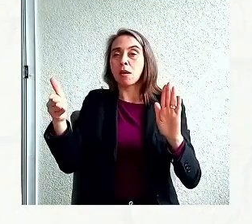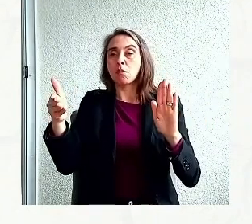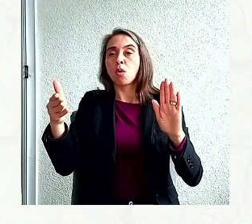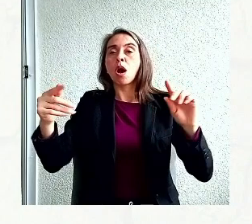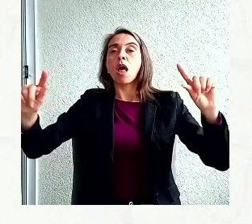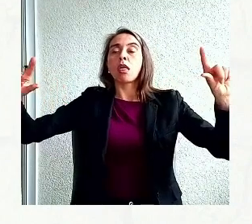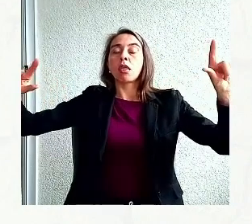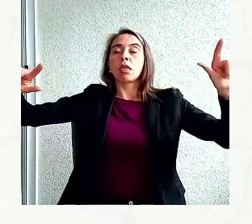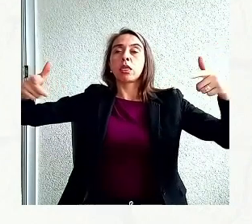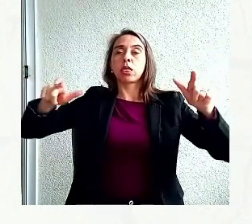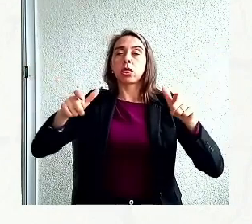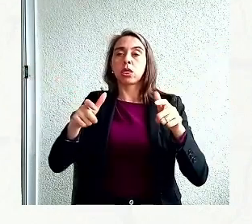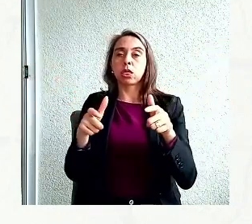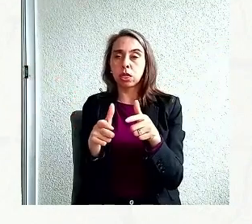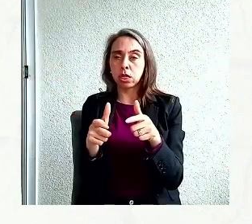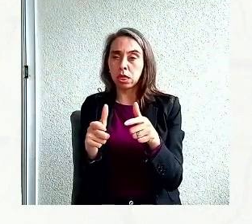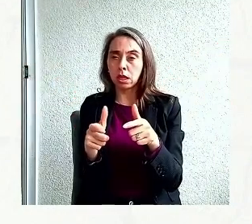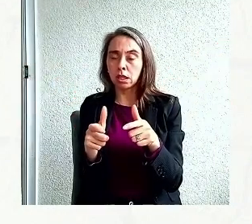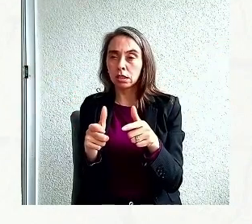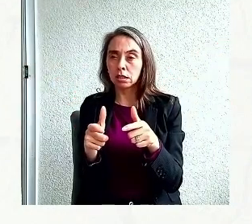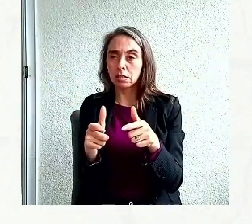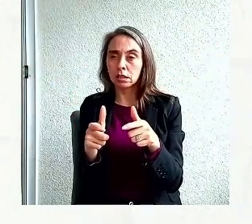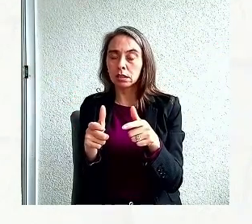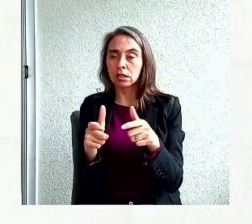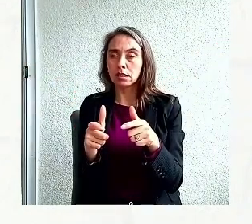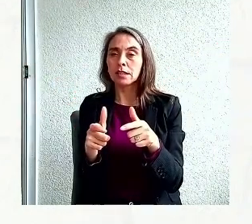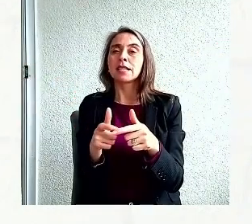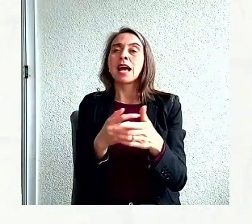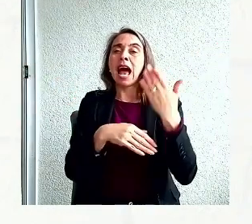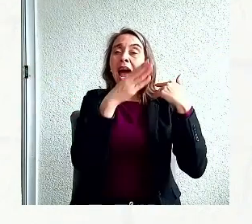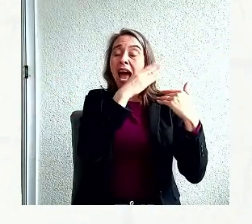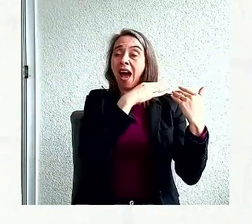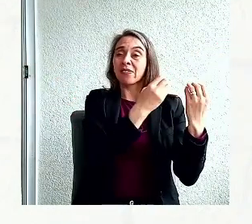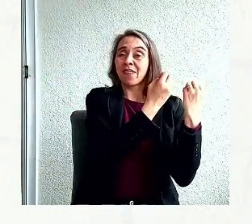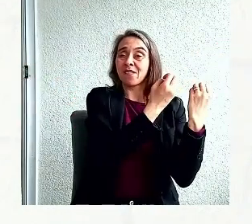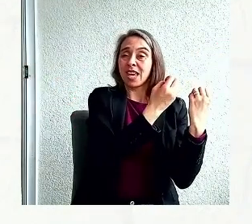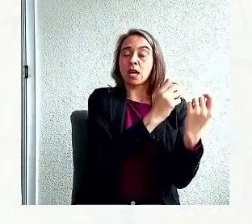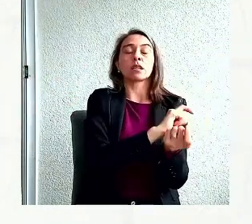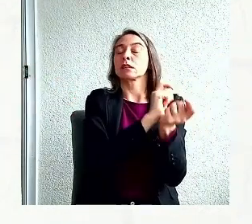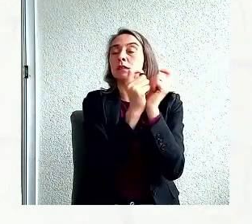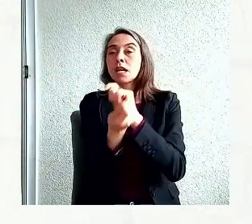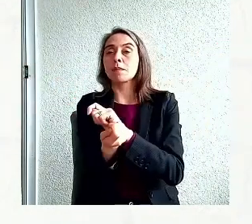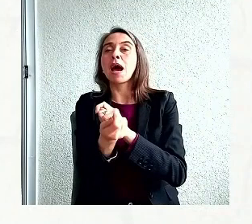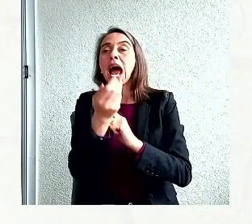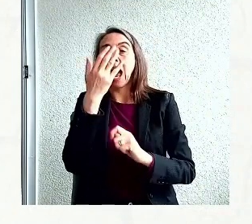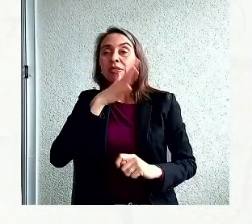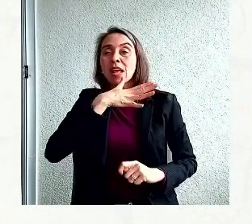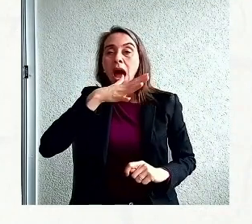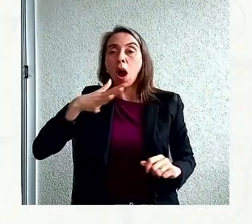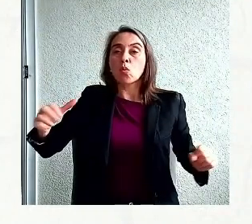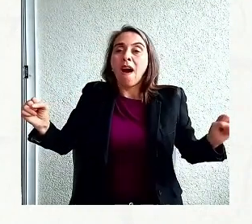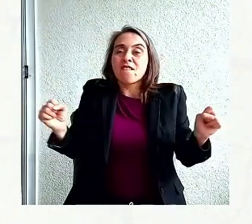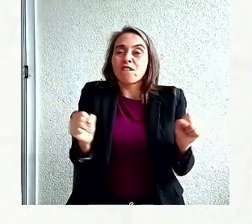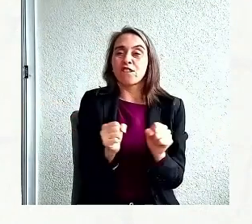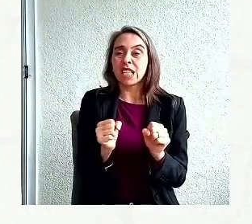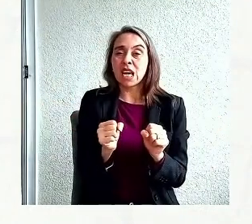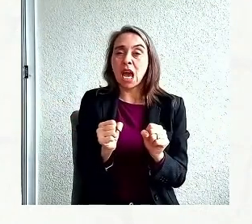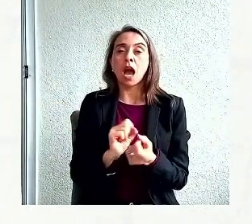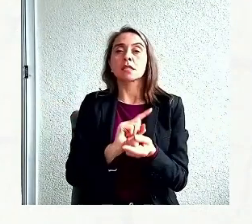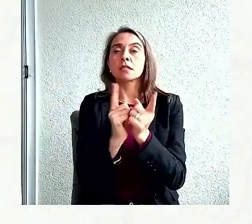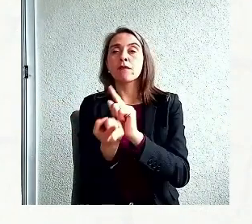sea, de nuevo, ese enfriamiento que iba ahora es calentamiento. ¿Y por qué? Bueno, porque se ha perdido hielo, pero por otra parte lo